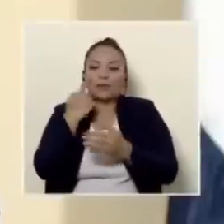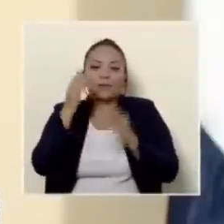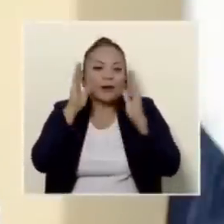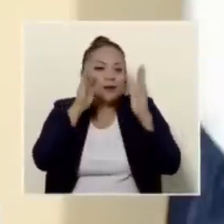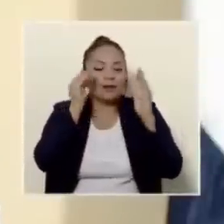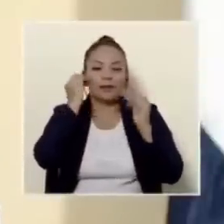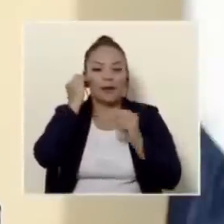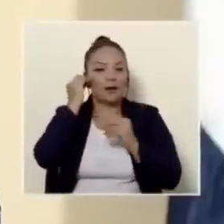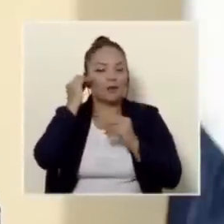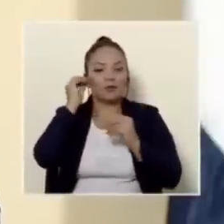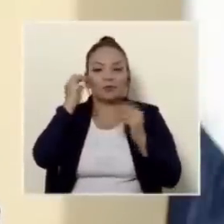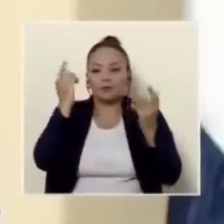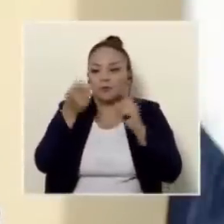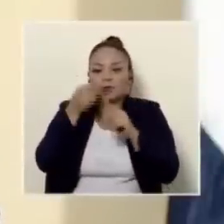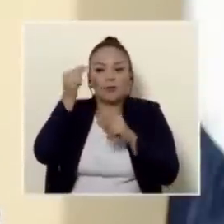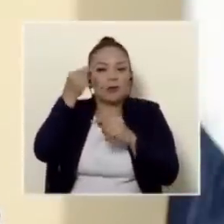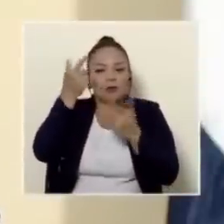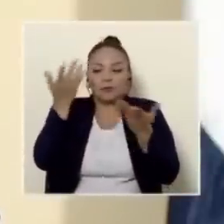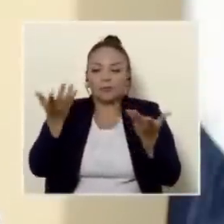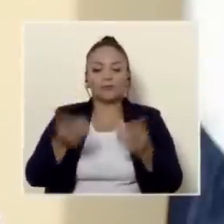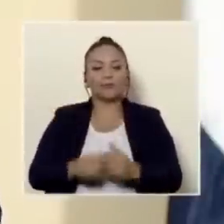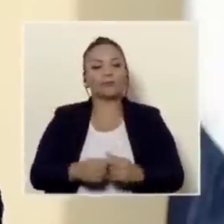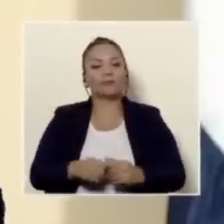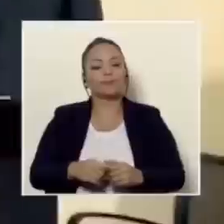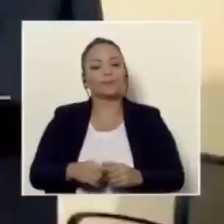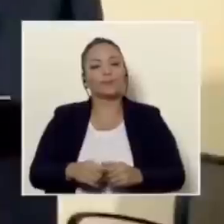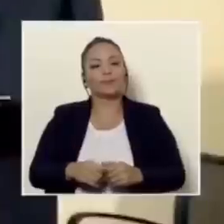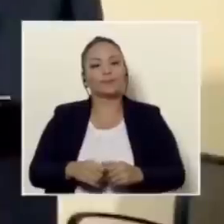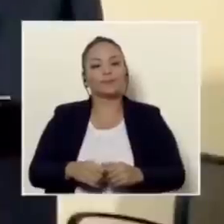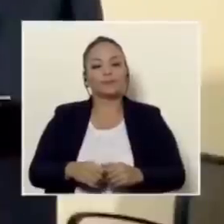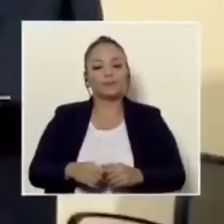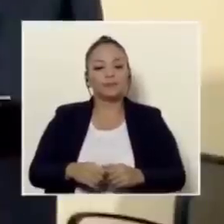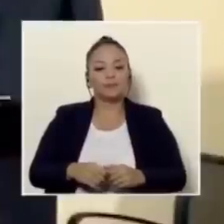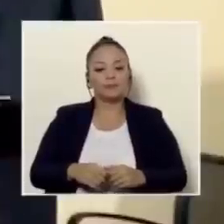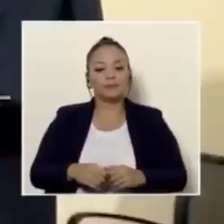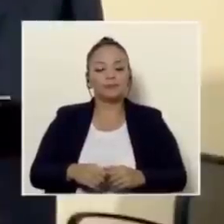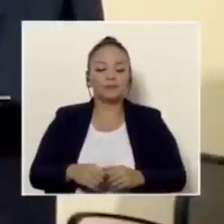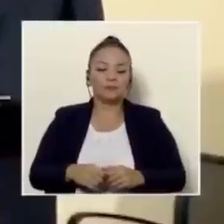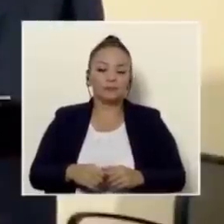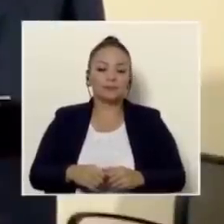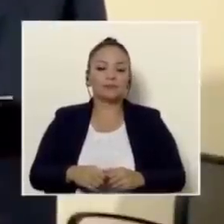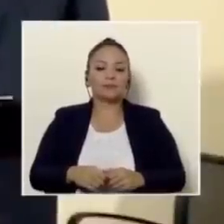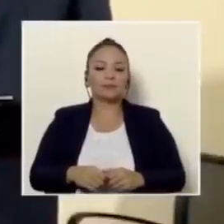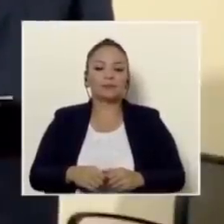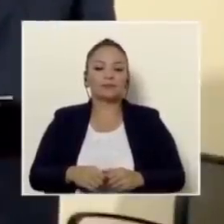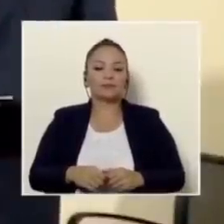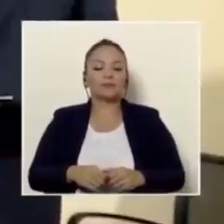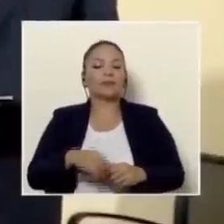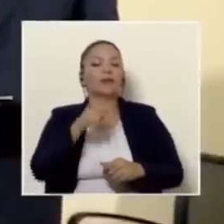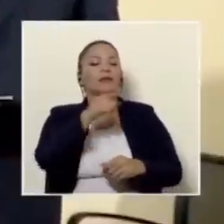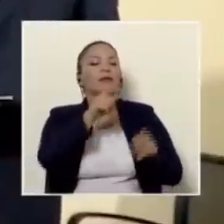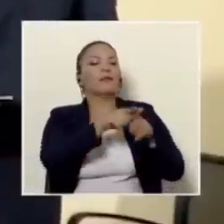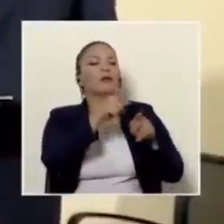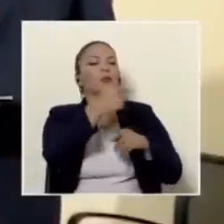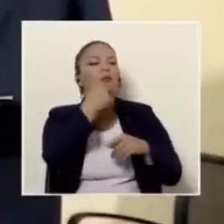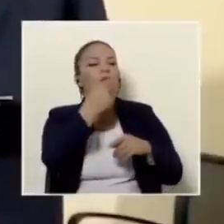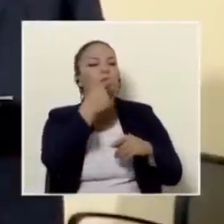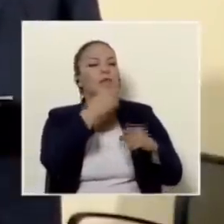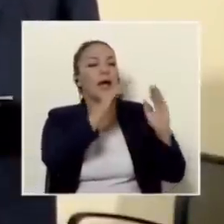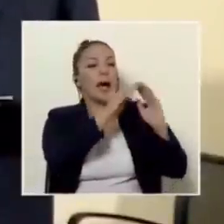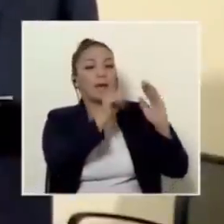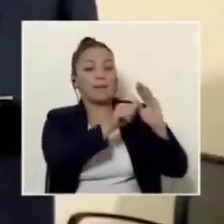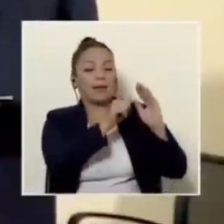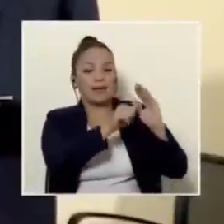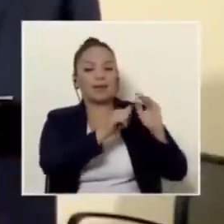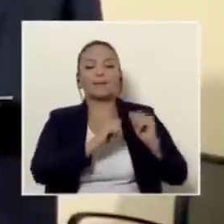económicas para atenderlos de parte del Estado. Bueno, y que el refugio o la, ¿cómo le dice usted?, el